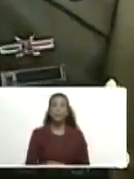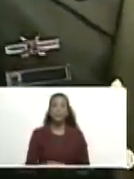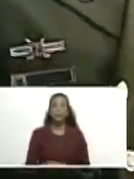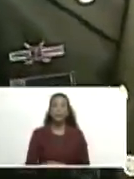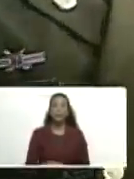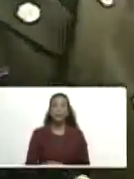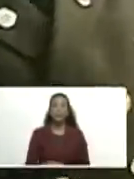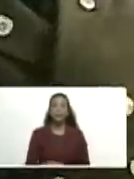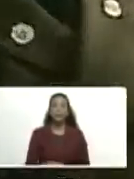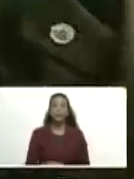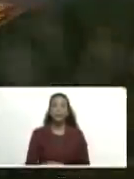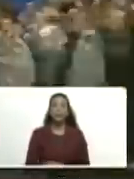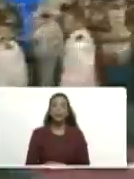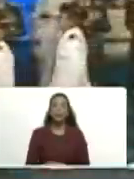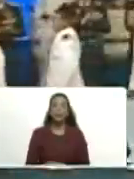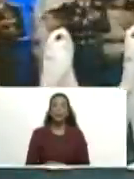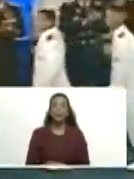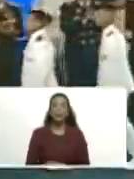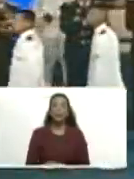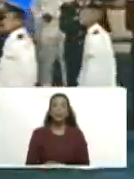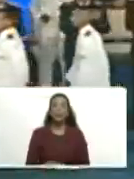frente!